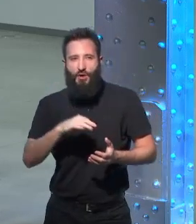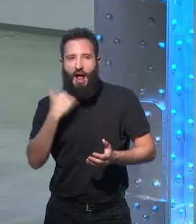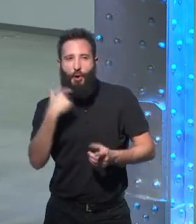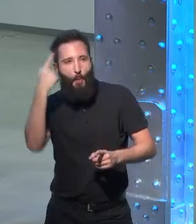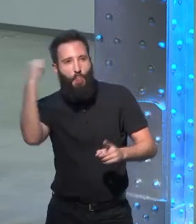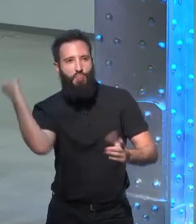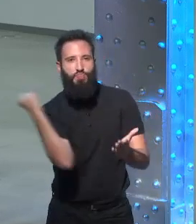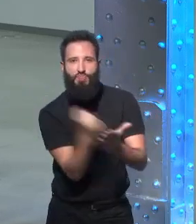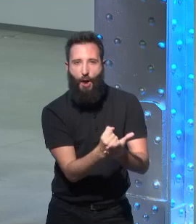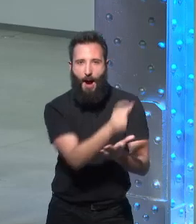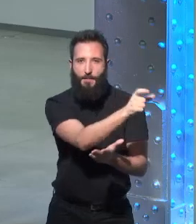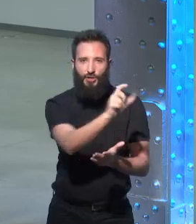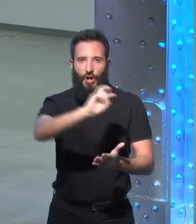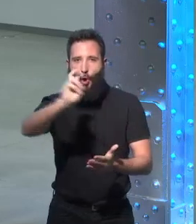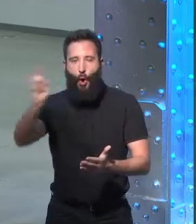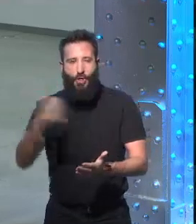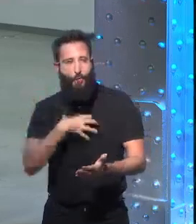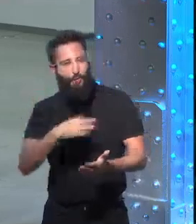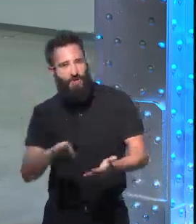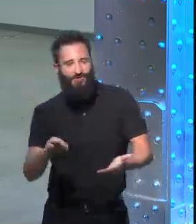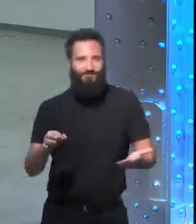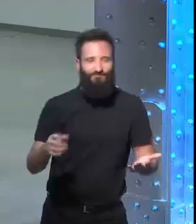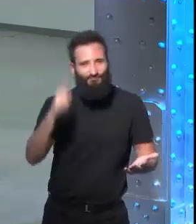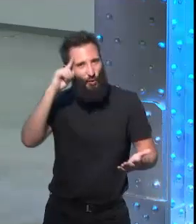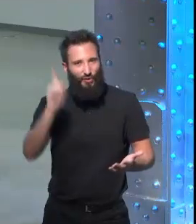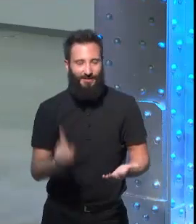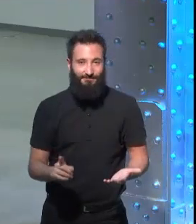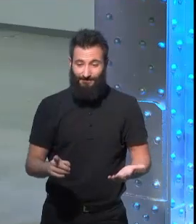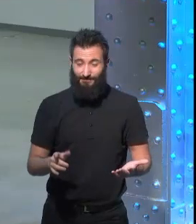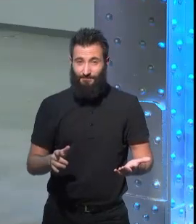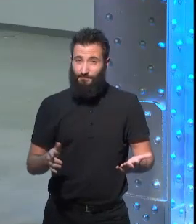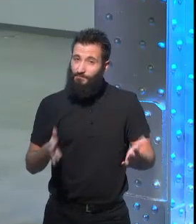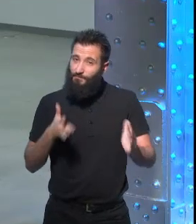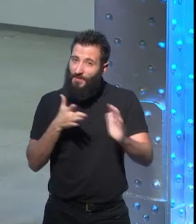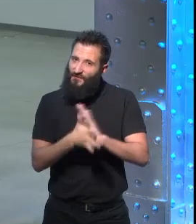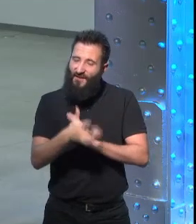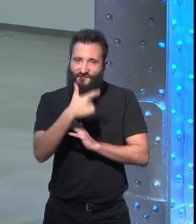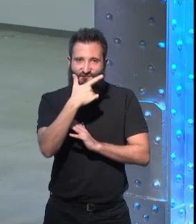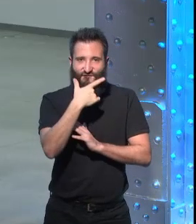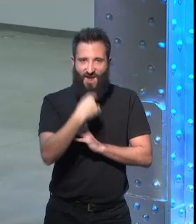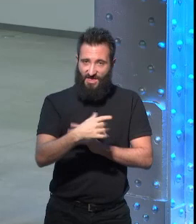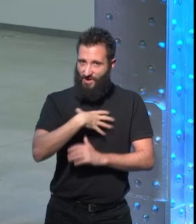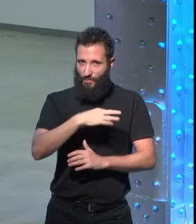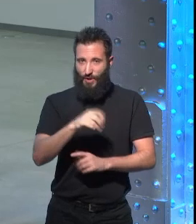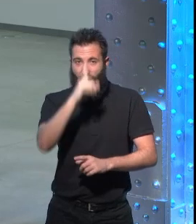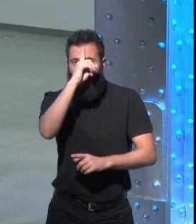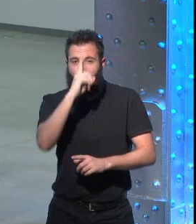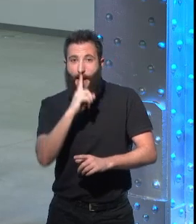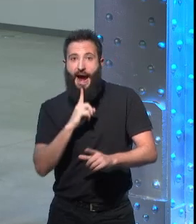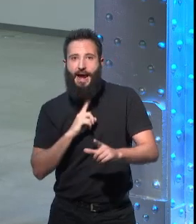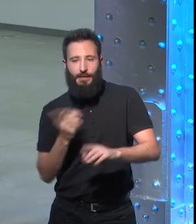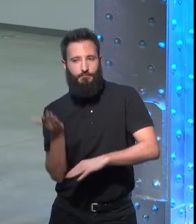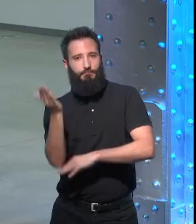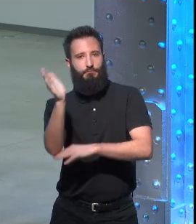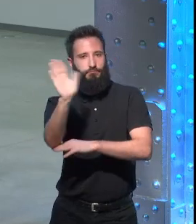trauma al resto de las personas, ¿no? Una facilidad también de publicación de imágenes